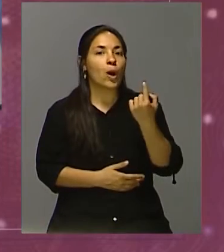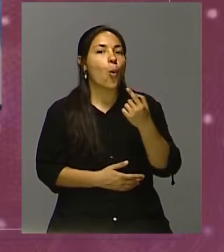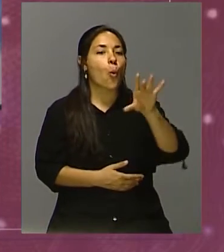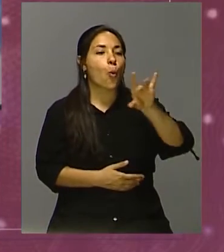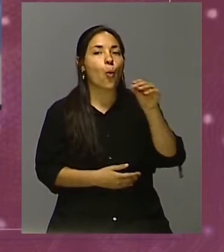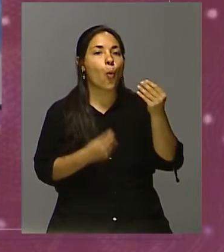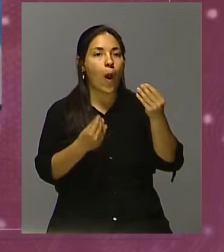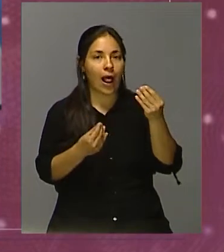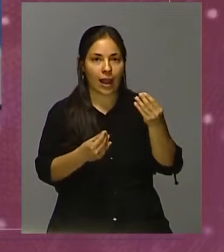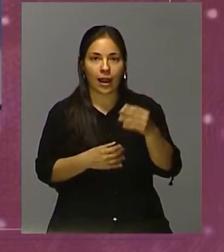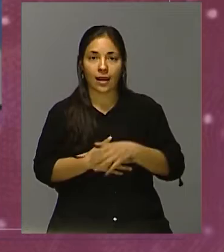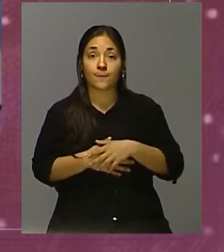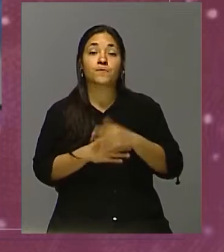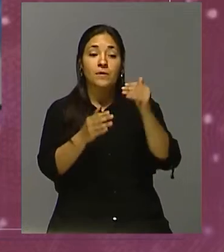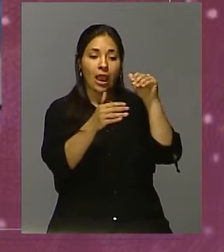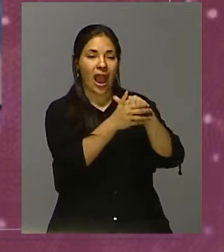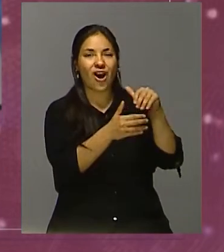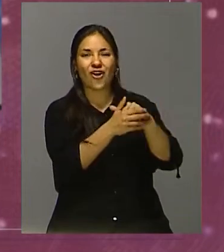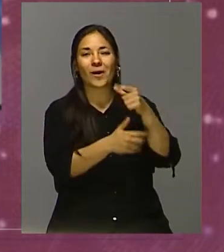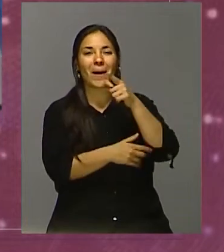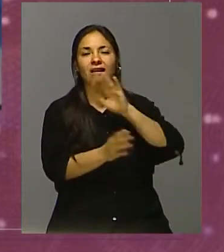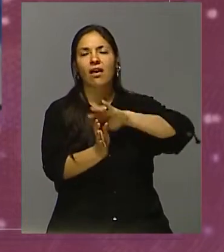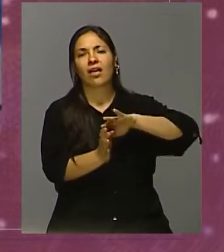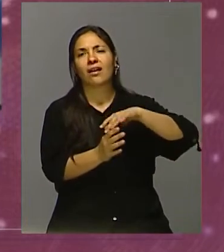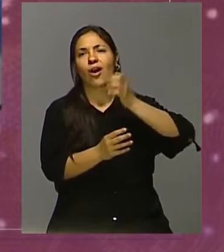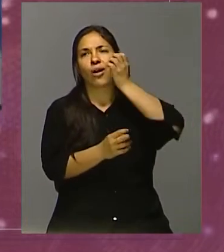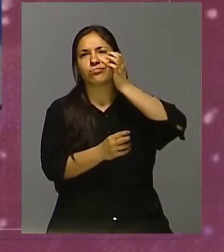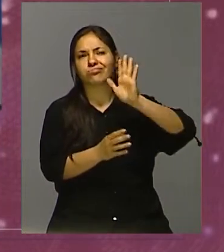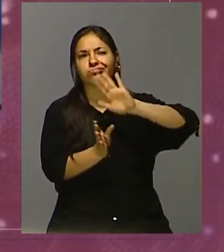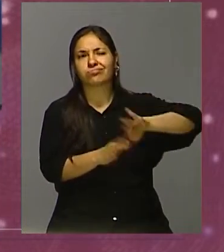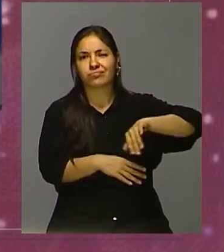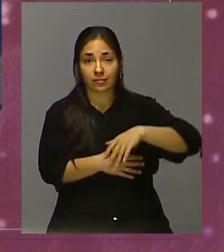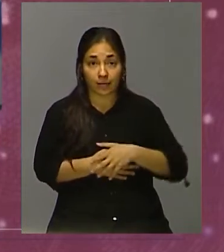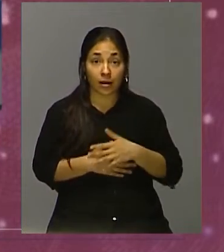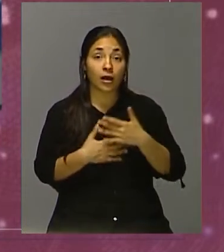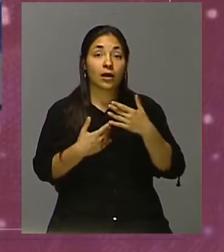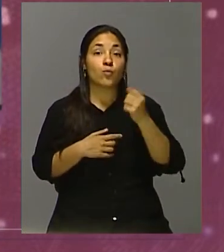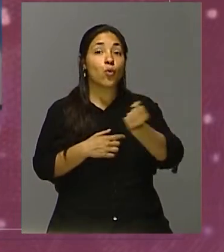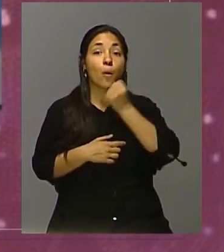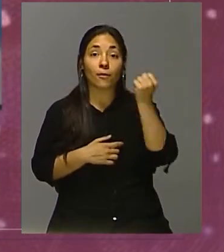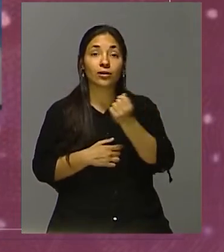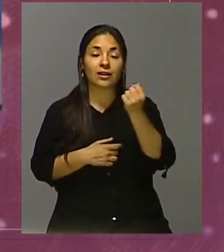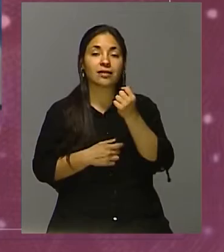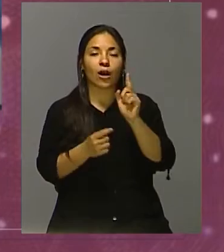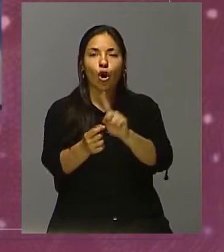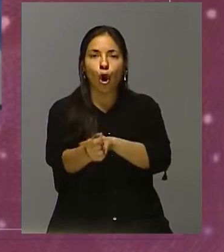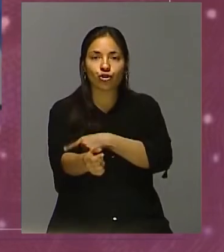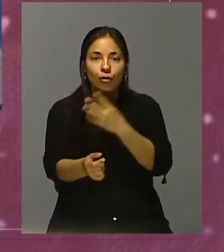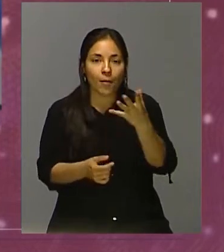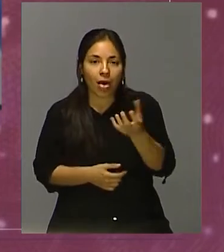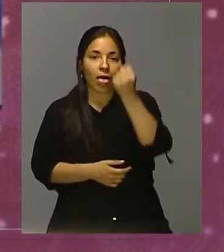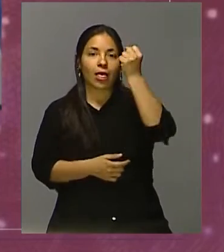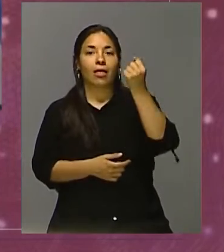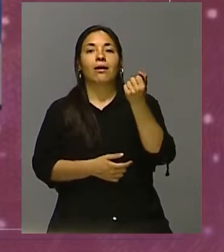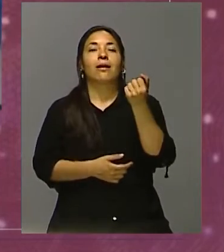Está desvalorizado el ahorro. Sí. Nosotros tenemos que tomar la decisión de recuperar ese